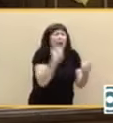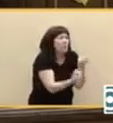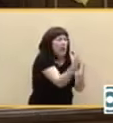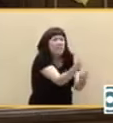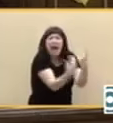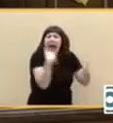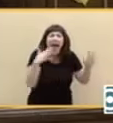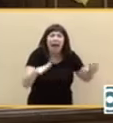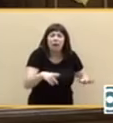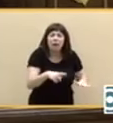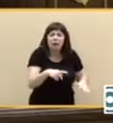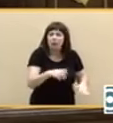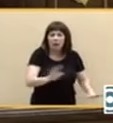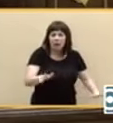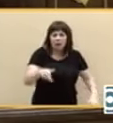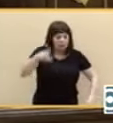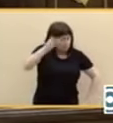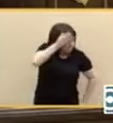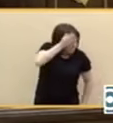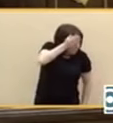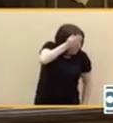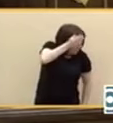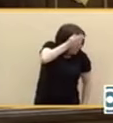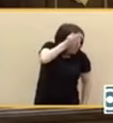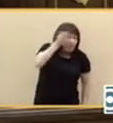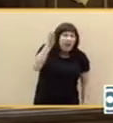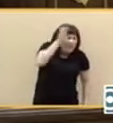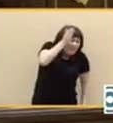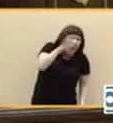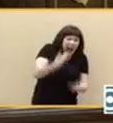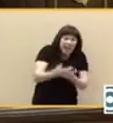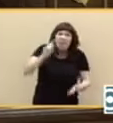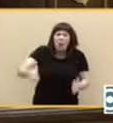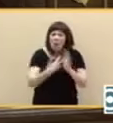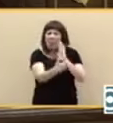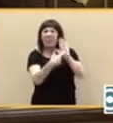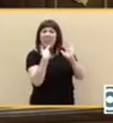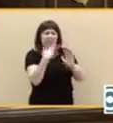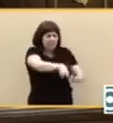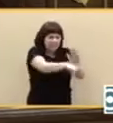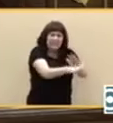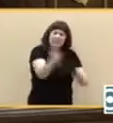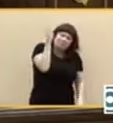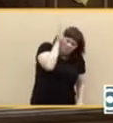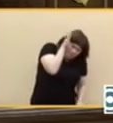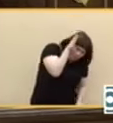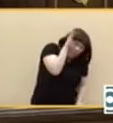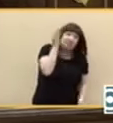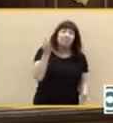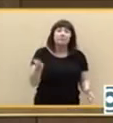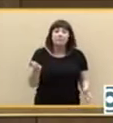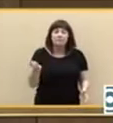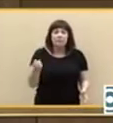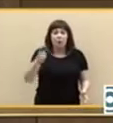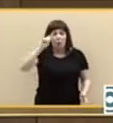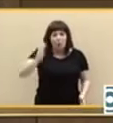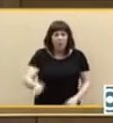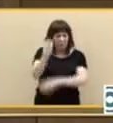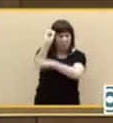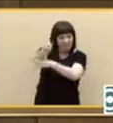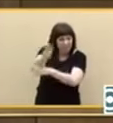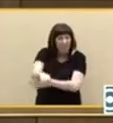Negar la realidad. Pero en este caso ya negar también el fallo judicial. Menoscabar la tarea de los jueces. La reacción